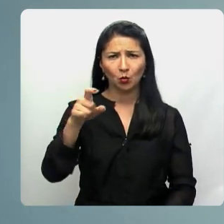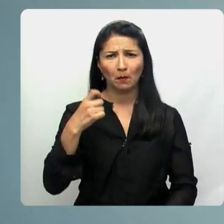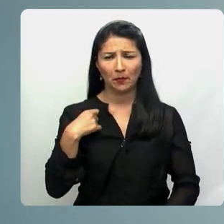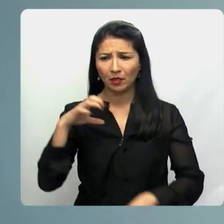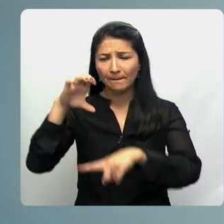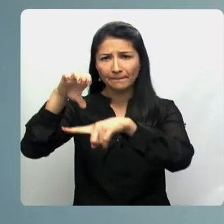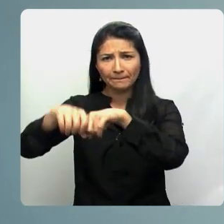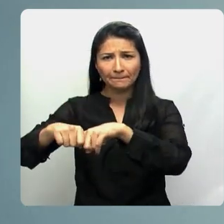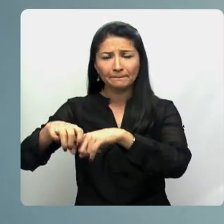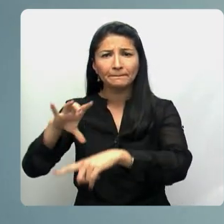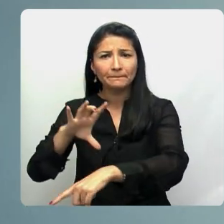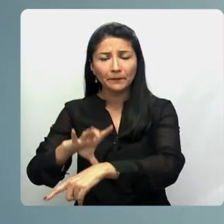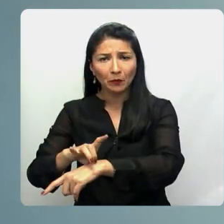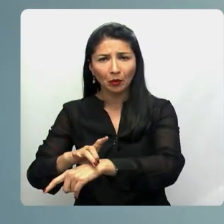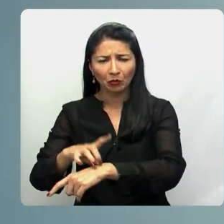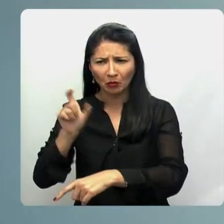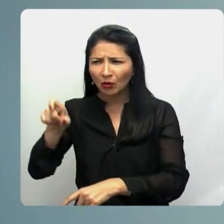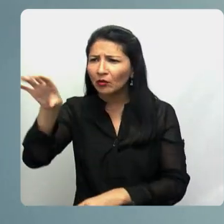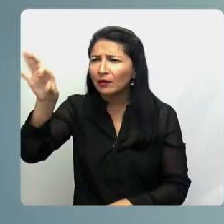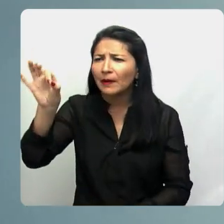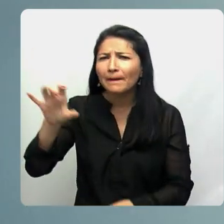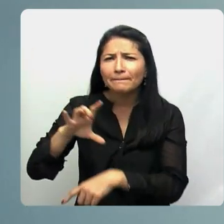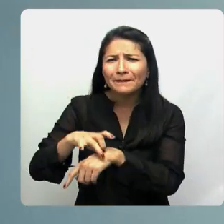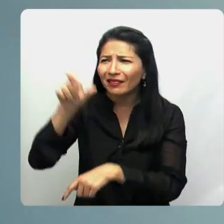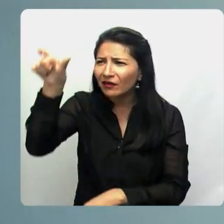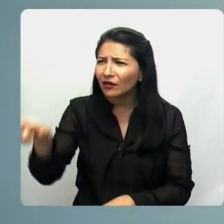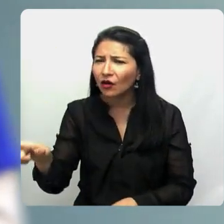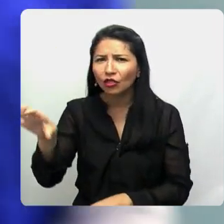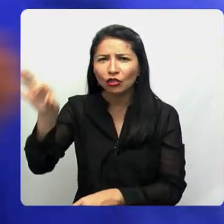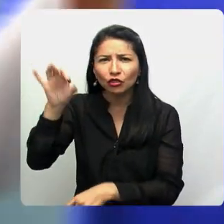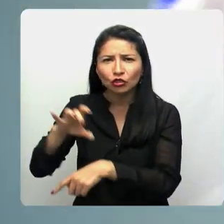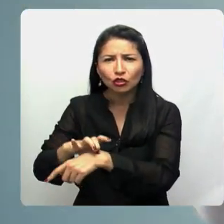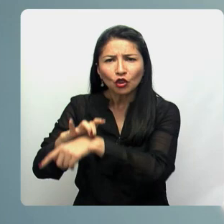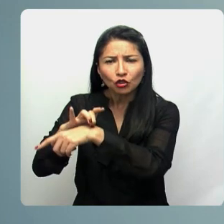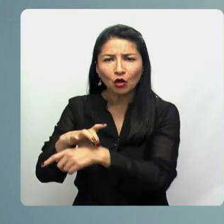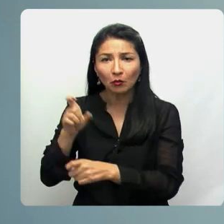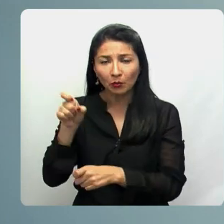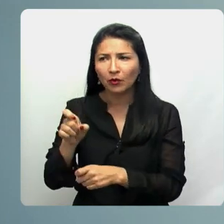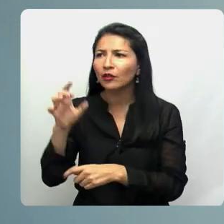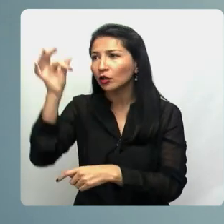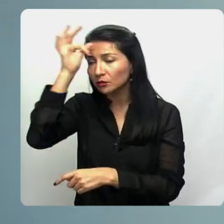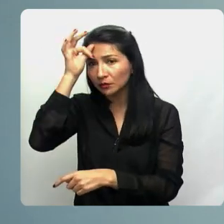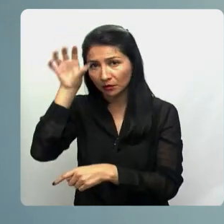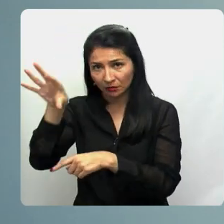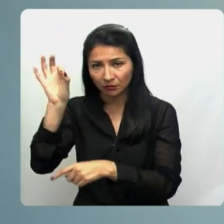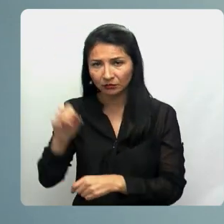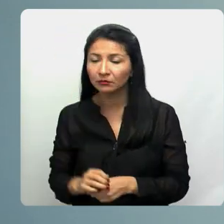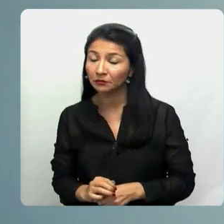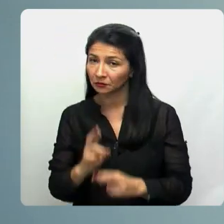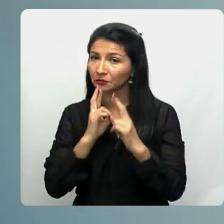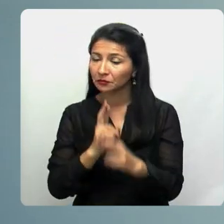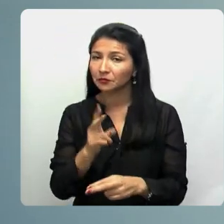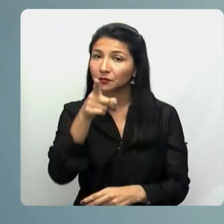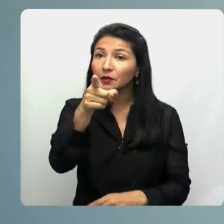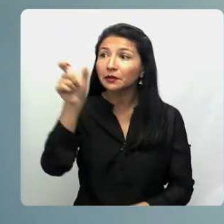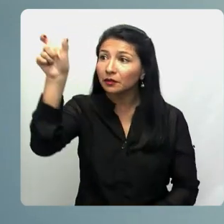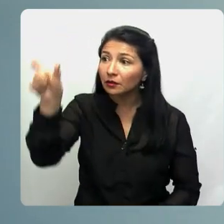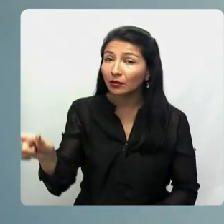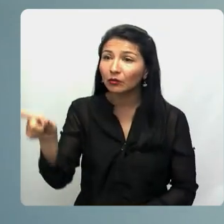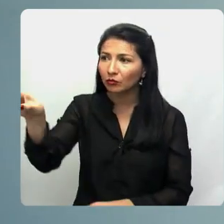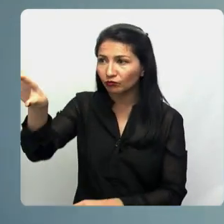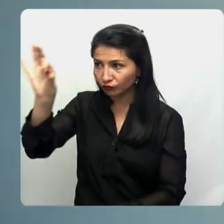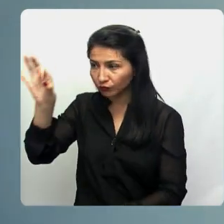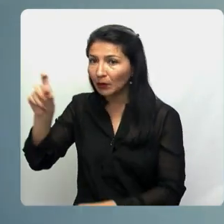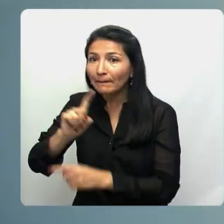Al solicitar una consulta, ¿puedo elegir el médico y la clínica u hospital que prefiera? Tenga en cuenta que puede hacerlo siempre y cuando el médico y la